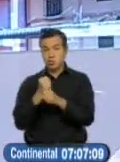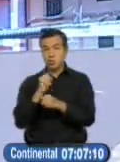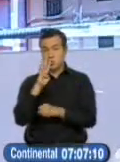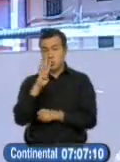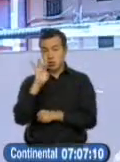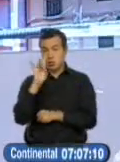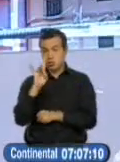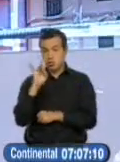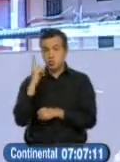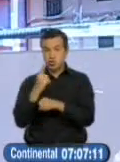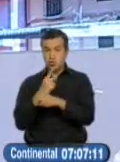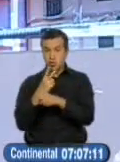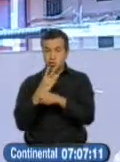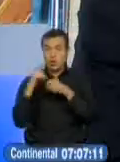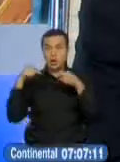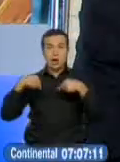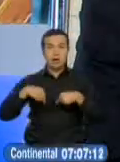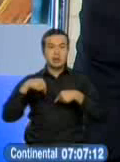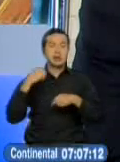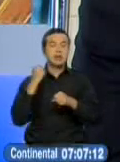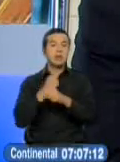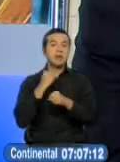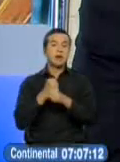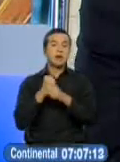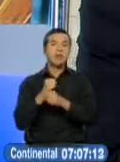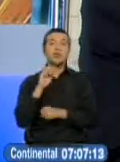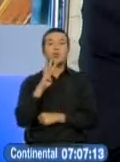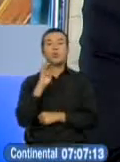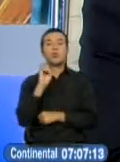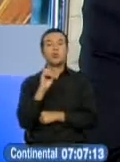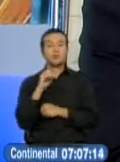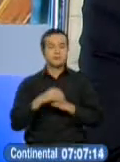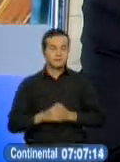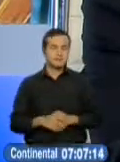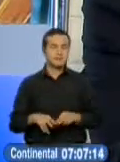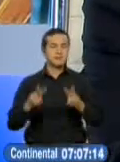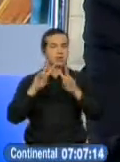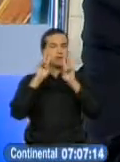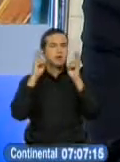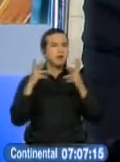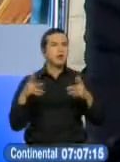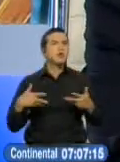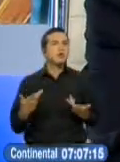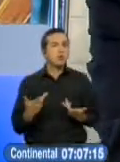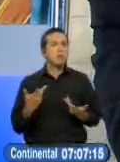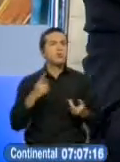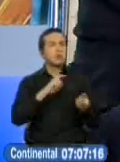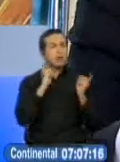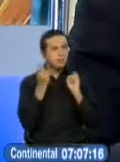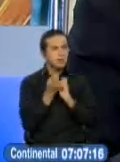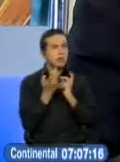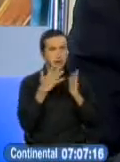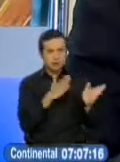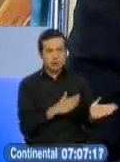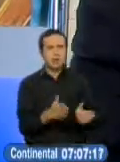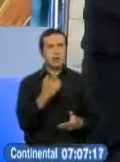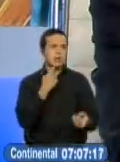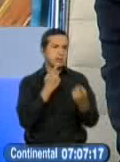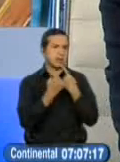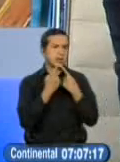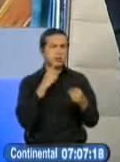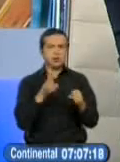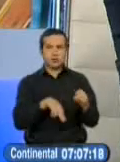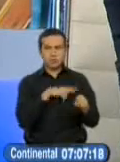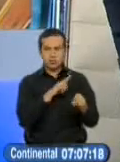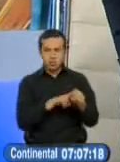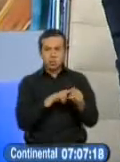40. Ahí hay alguna diferencia. Entonces, vamos al tema. ¿Cómo entonces corregir? Se estableció un diálogo nacional y hay